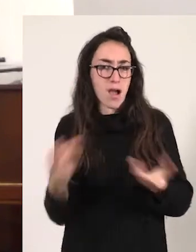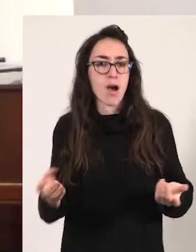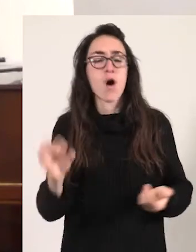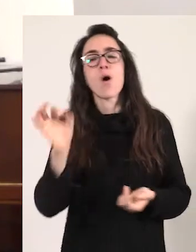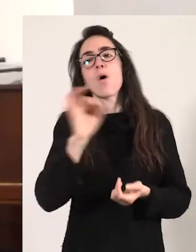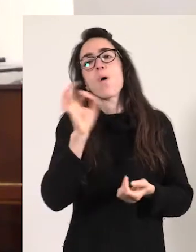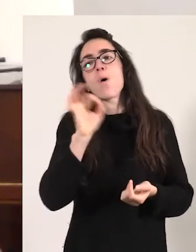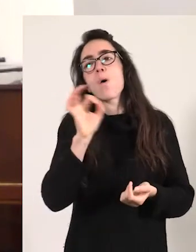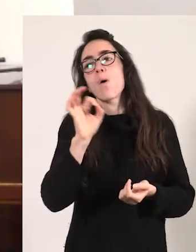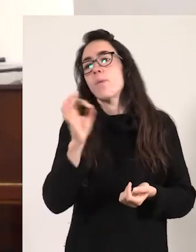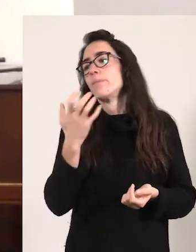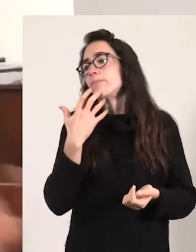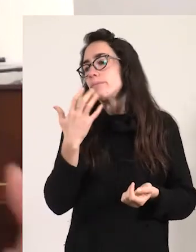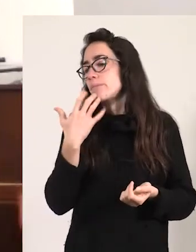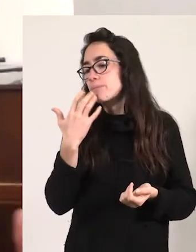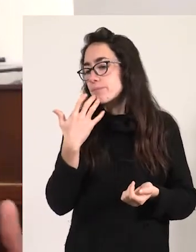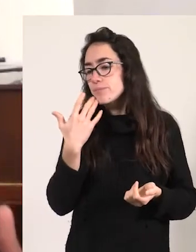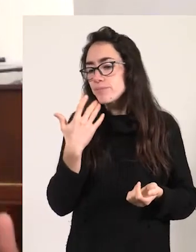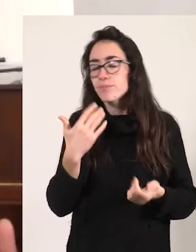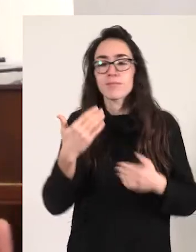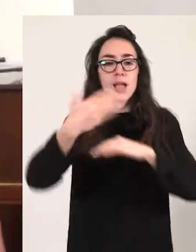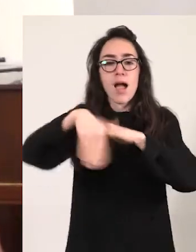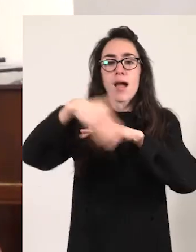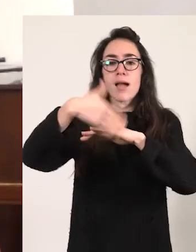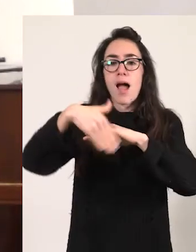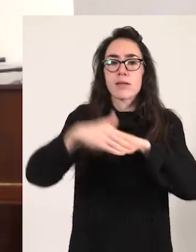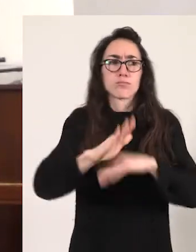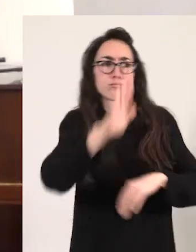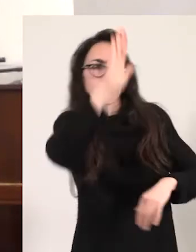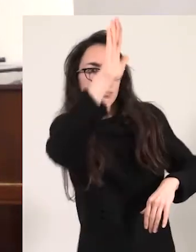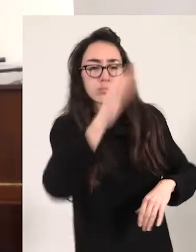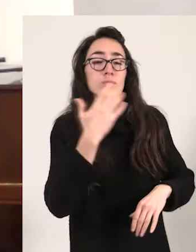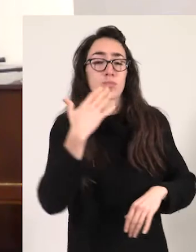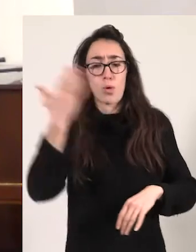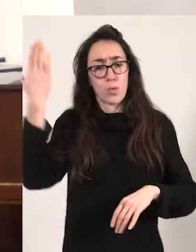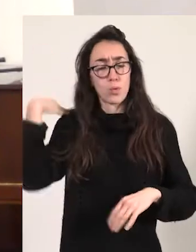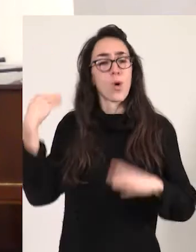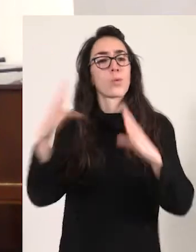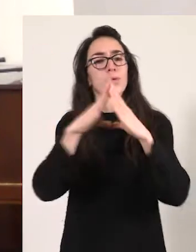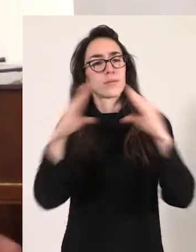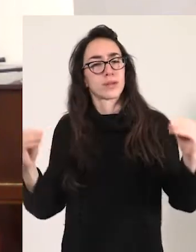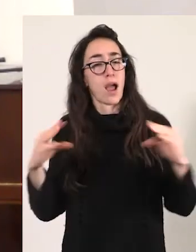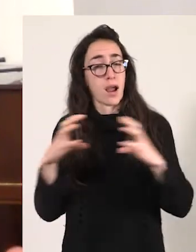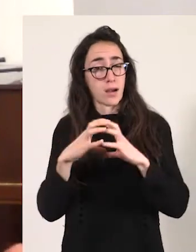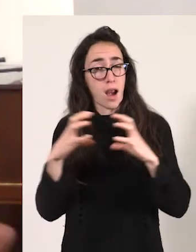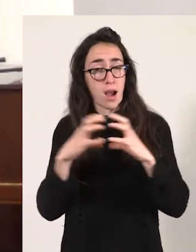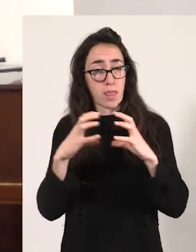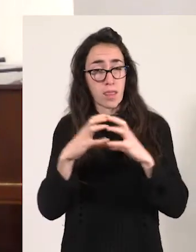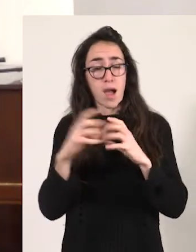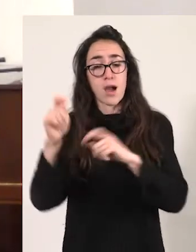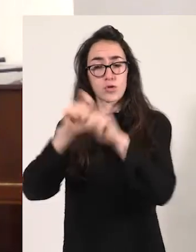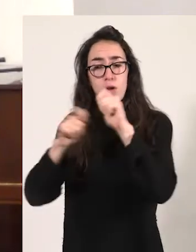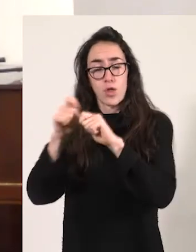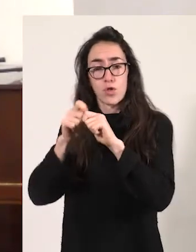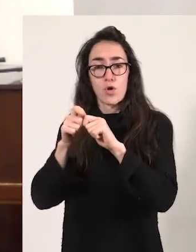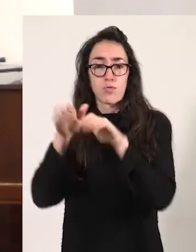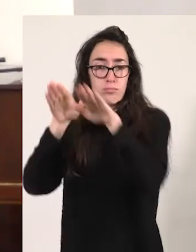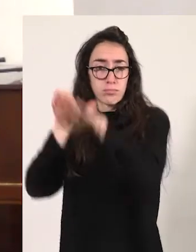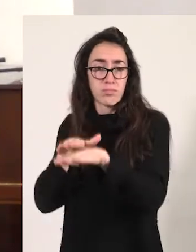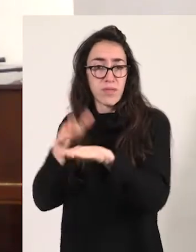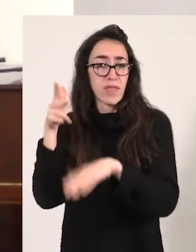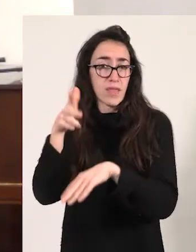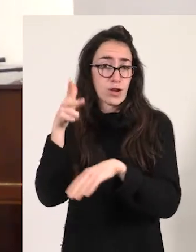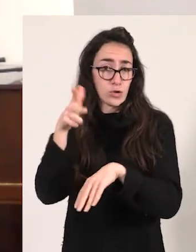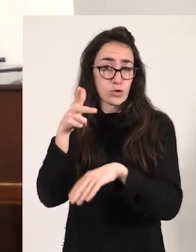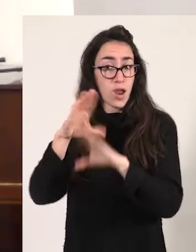Bueno, pues, por ejemplo, las identificaciones por perfil racial, el hecho de que te paren por la calle. La Universidad de Granada hizo un estudio junto